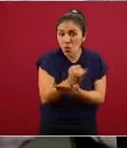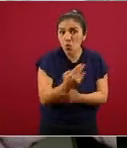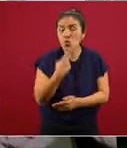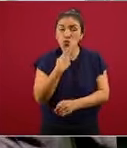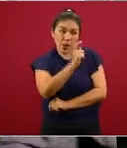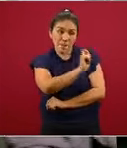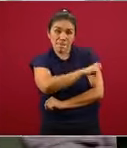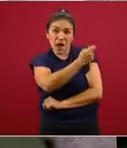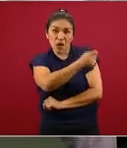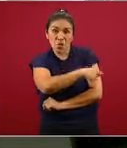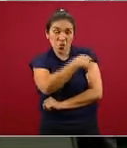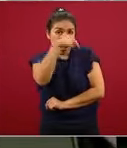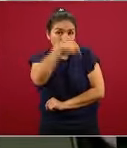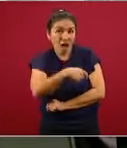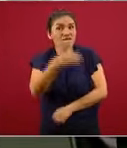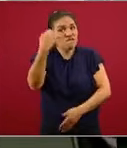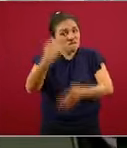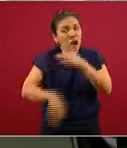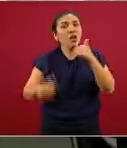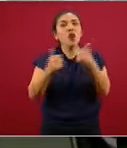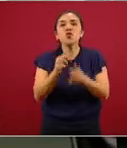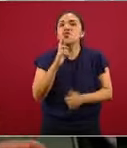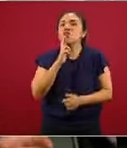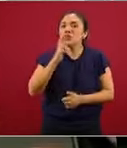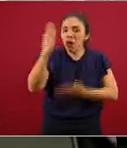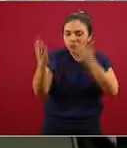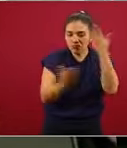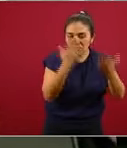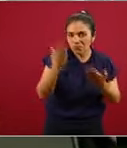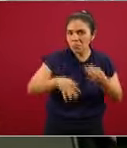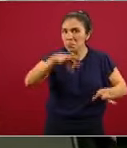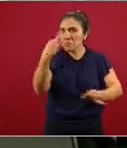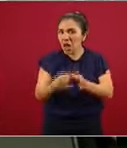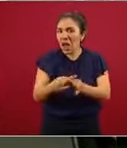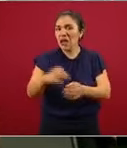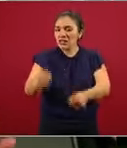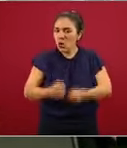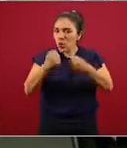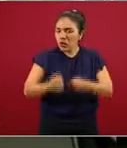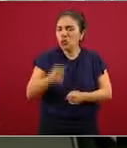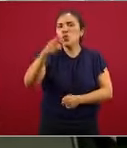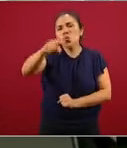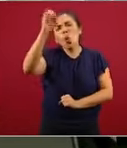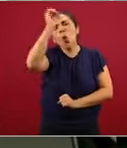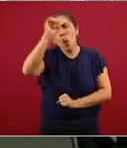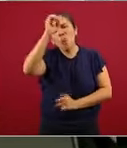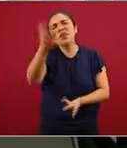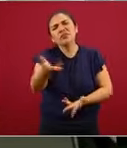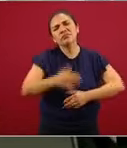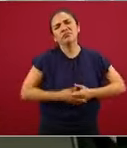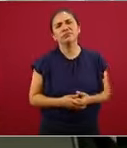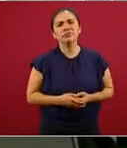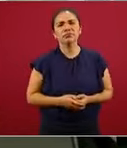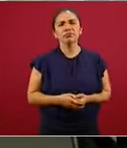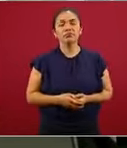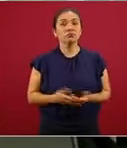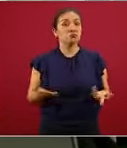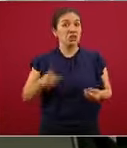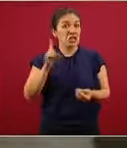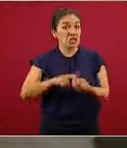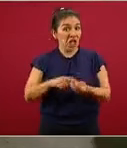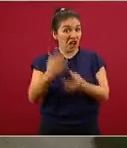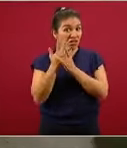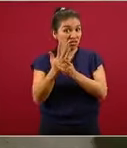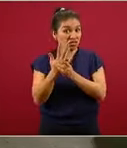una vacuna que no responda ante la eficacia y la seguridad. ¿Usted qué opina al respecto, doctor? No sé quién lo dijo,